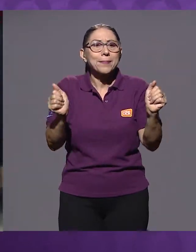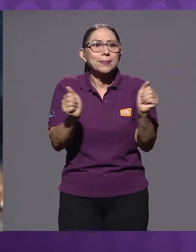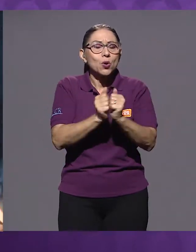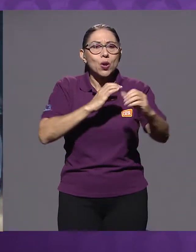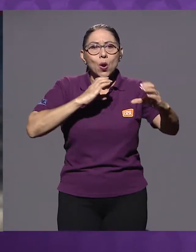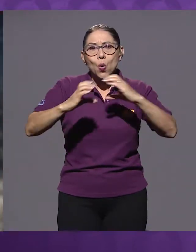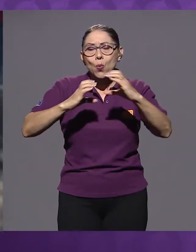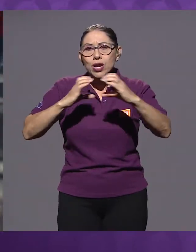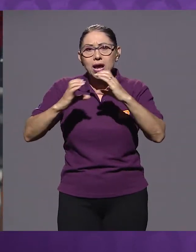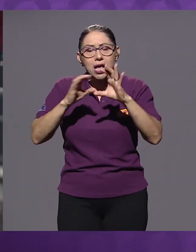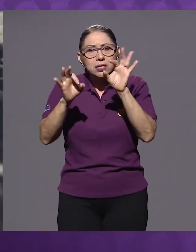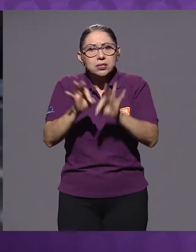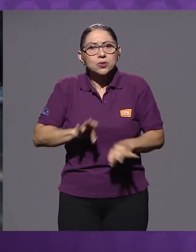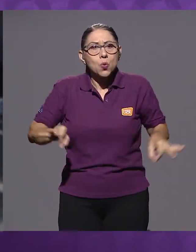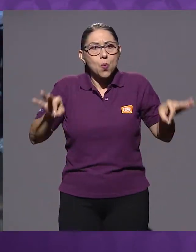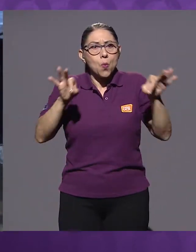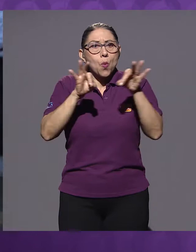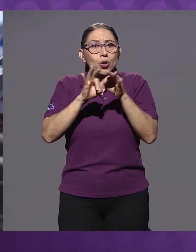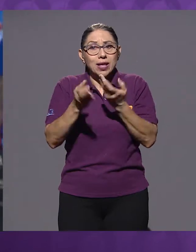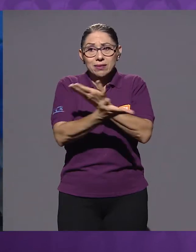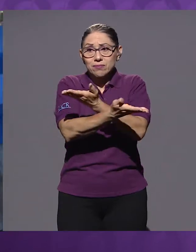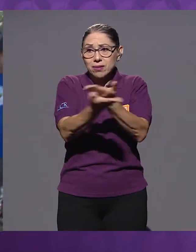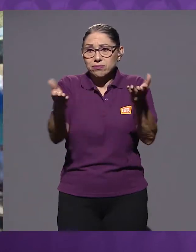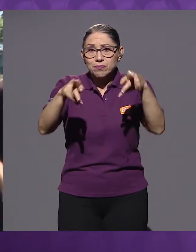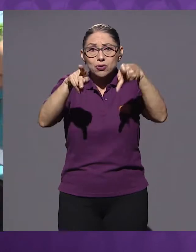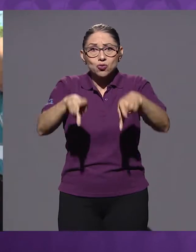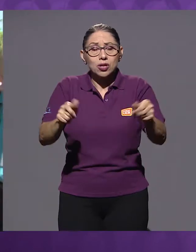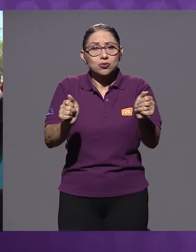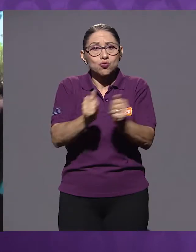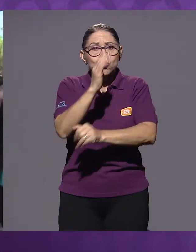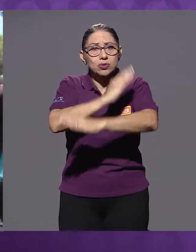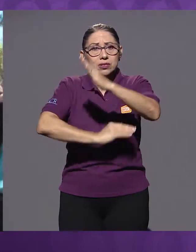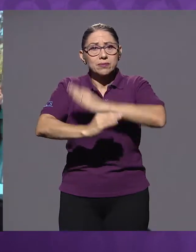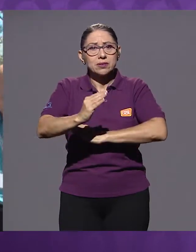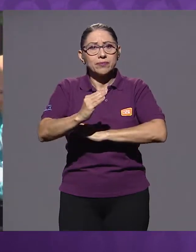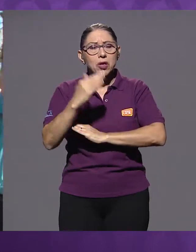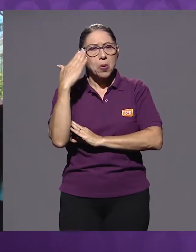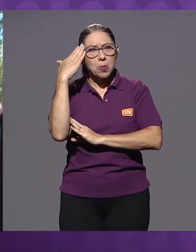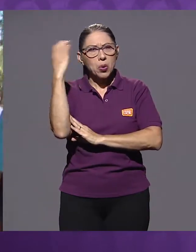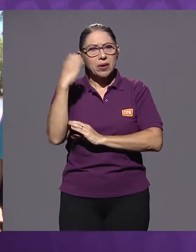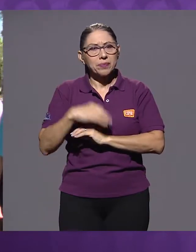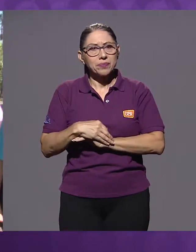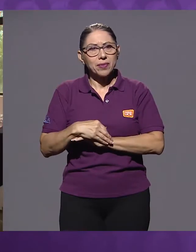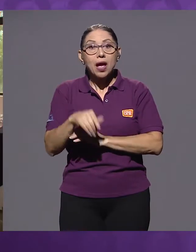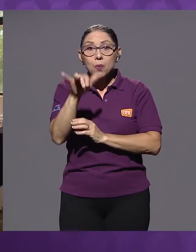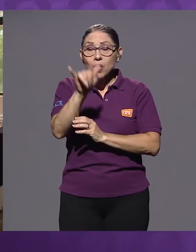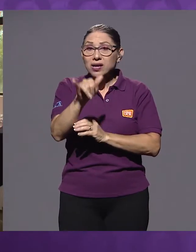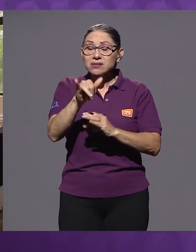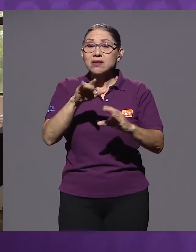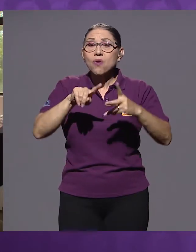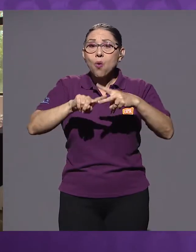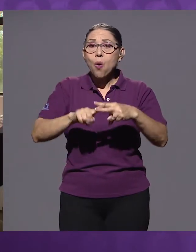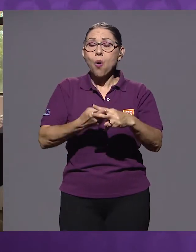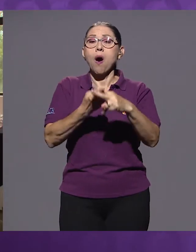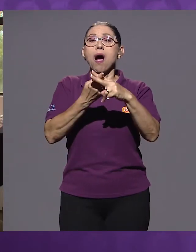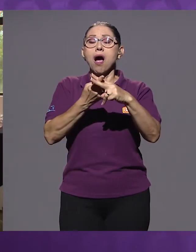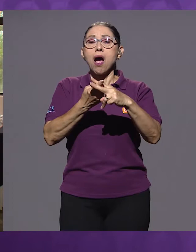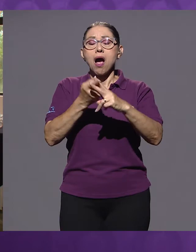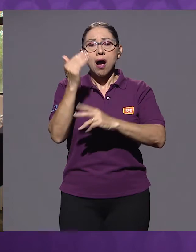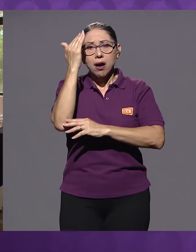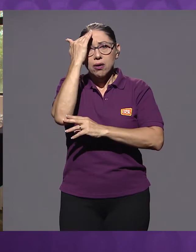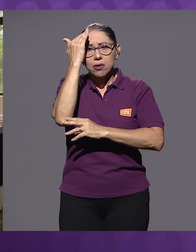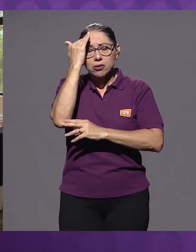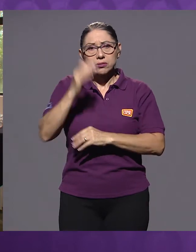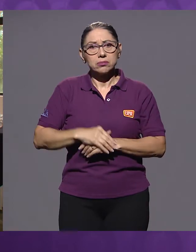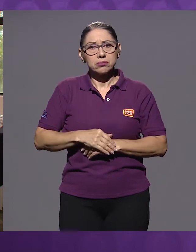la comunicación que sea relevante en la población en situación de discapacidad. ¿Por qué? Porque así es como comenzamos a